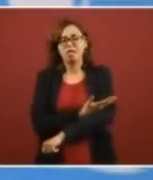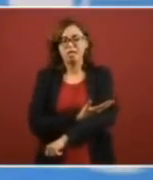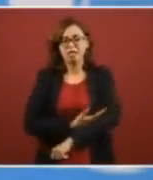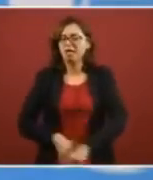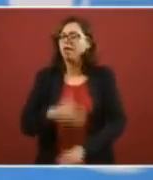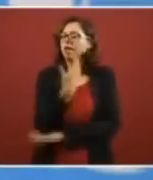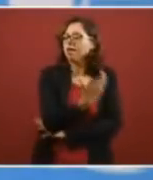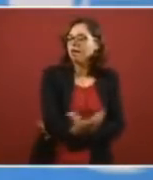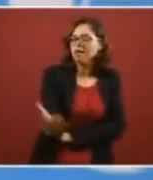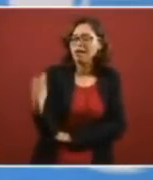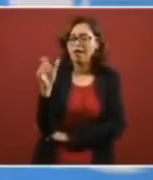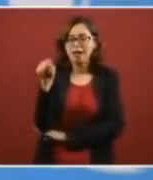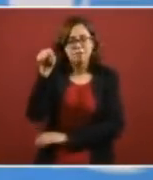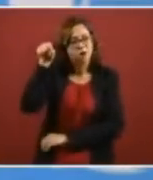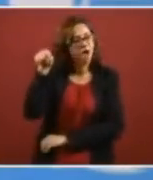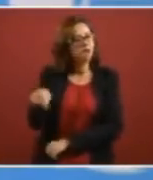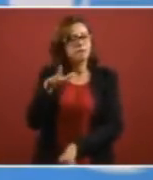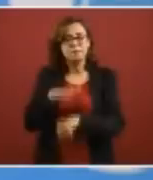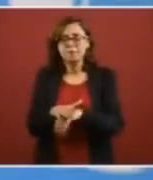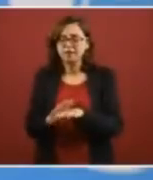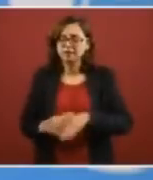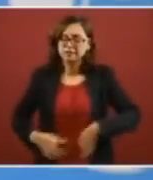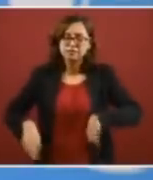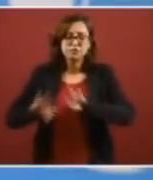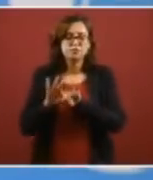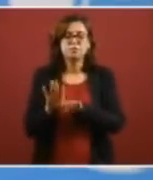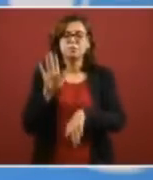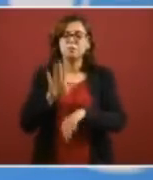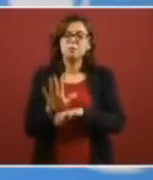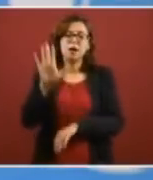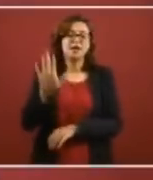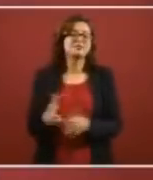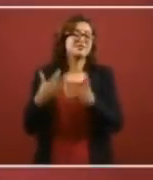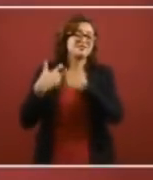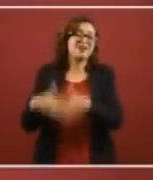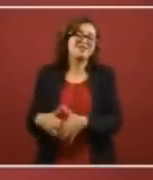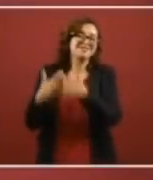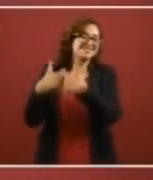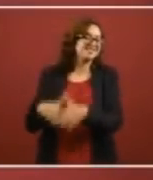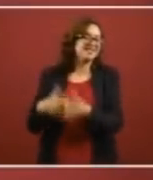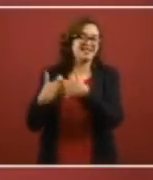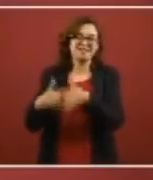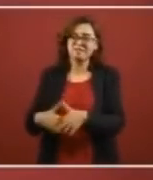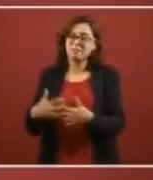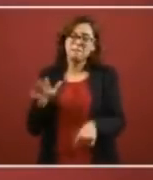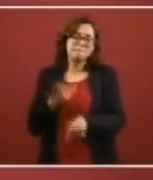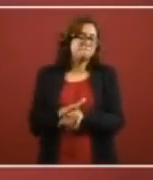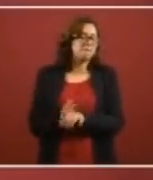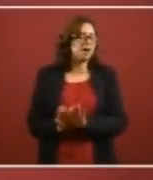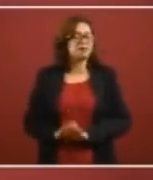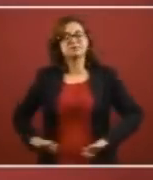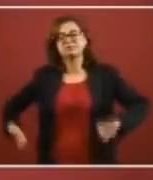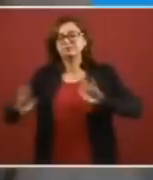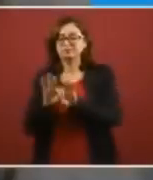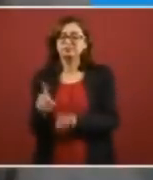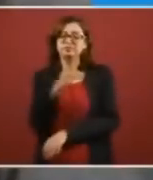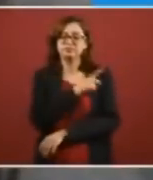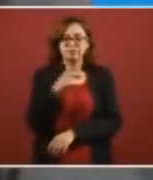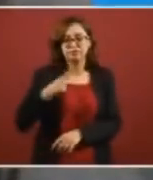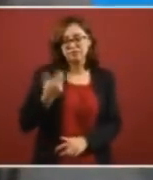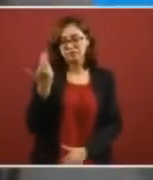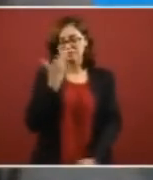es la fábrica más importante del país. Tenemos que regresar al